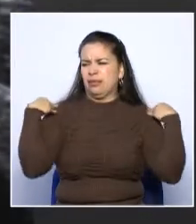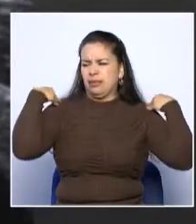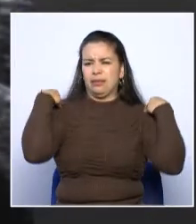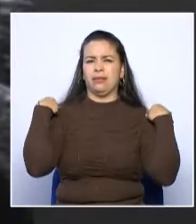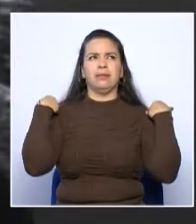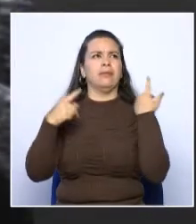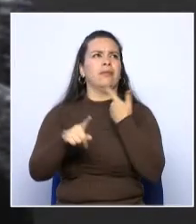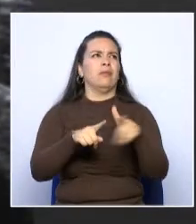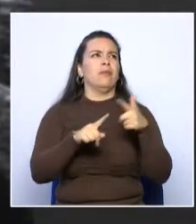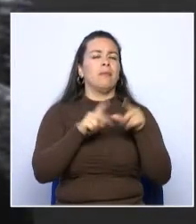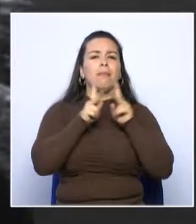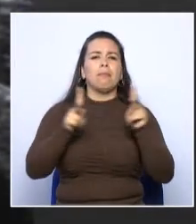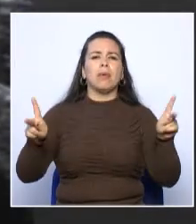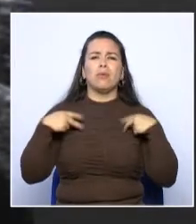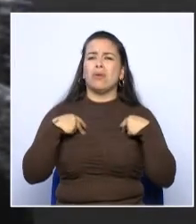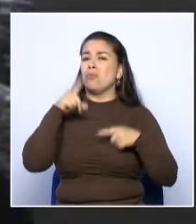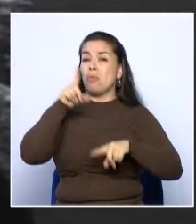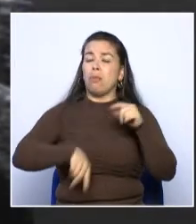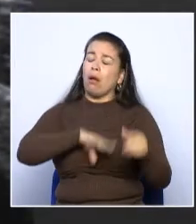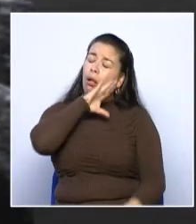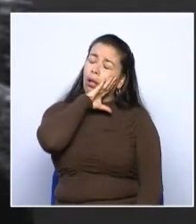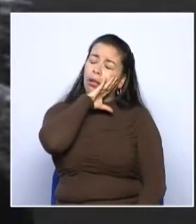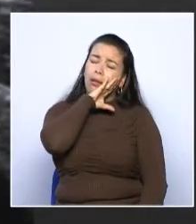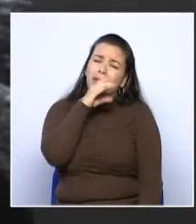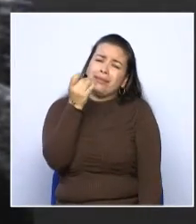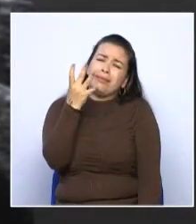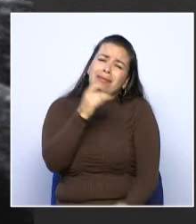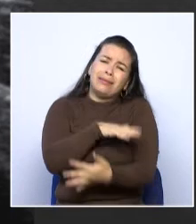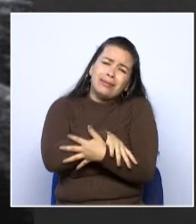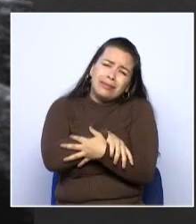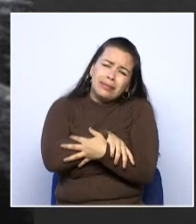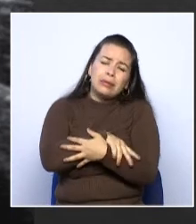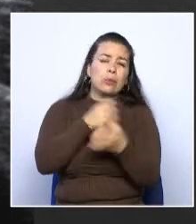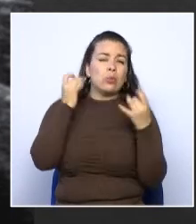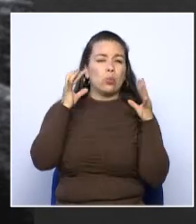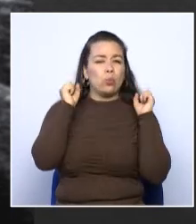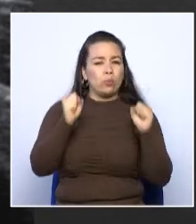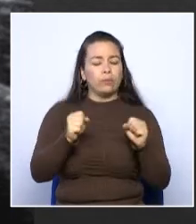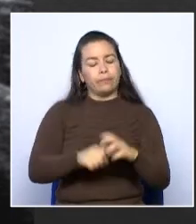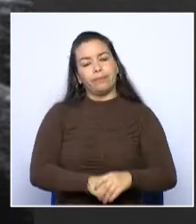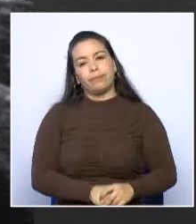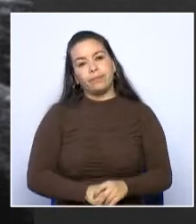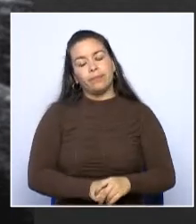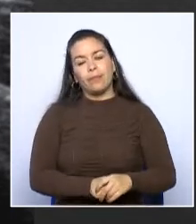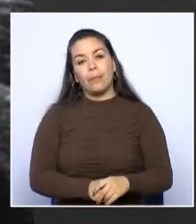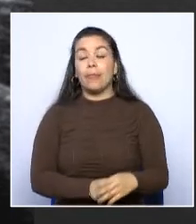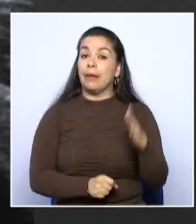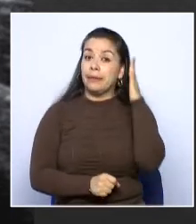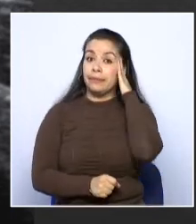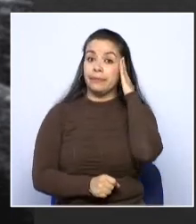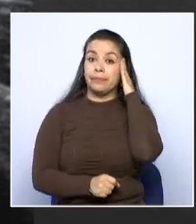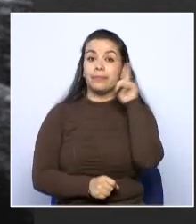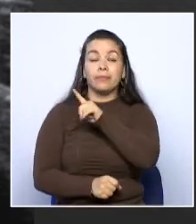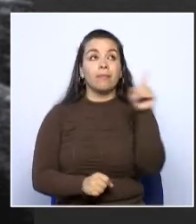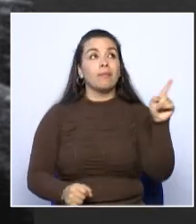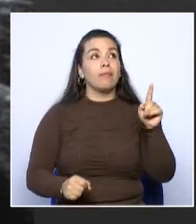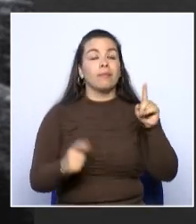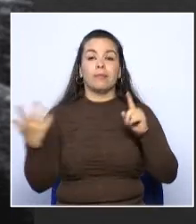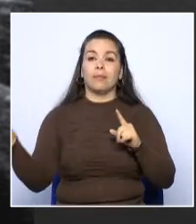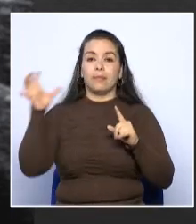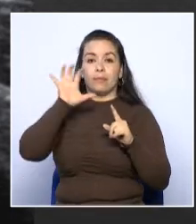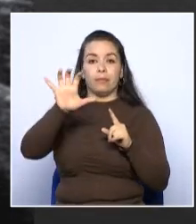que va entrando la gente y no puede dormir, ¿sí ve? Por ese dolor. Entonces ahí podemos ver en esta imagen